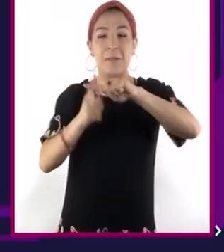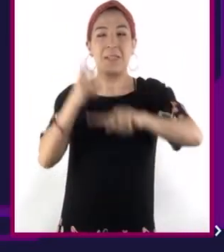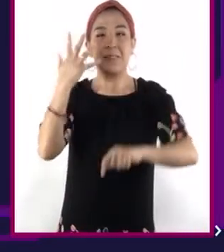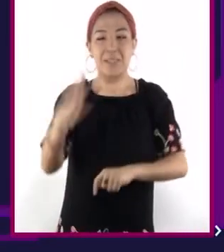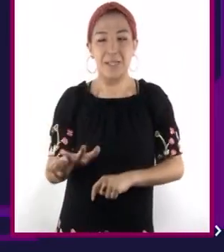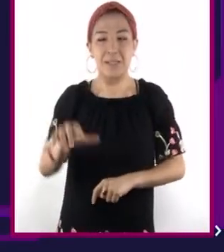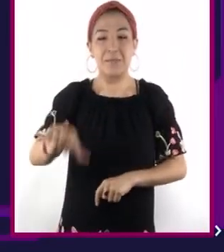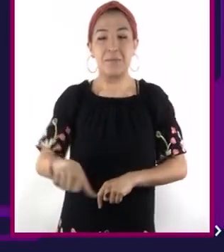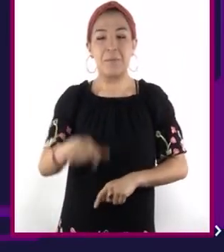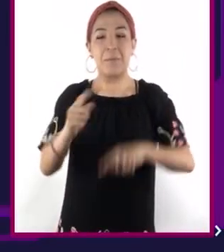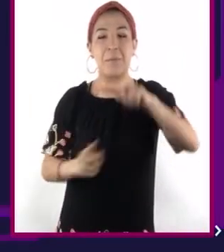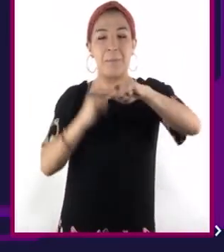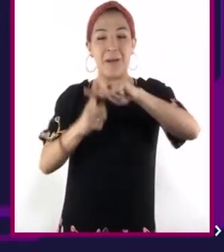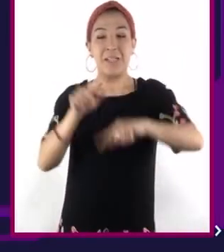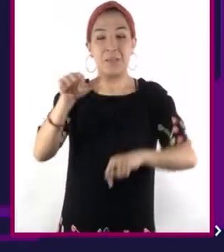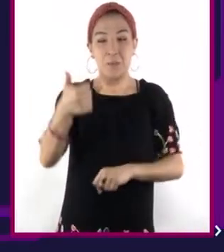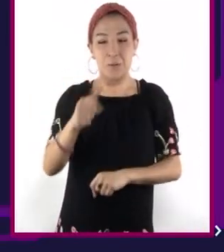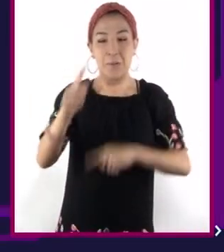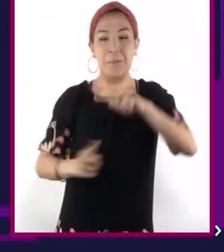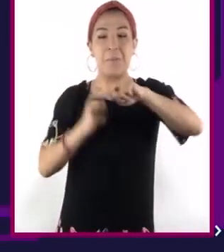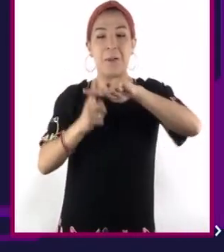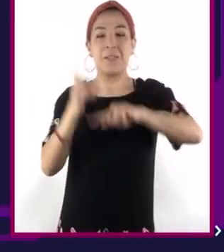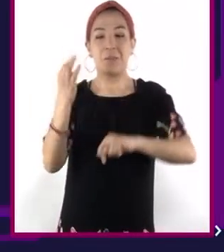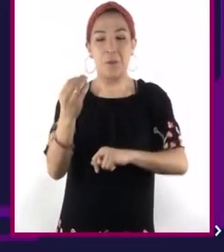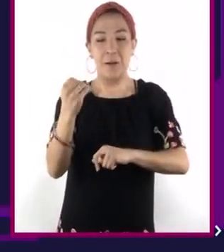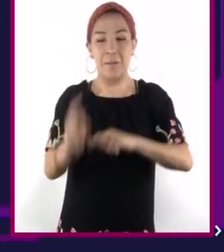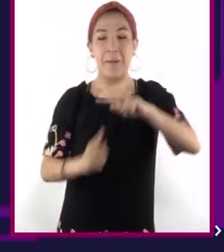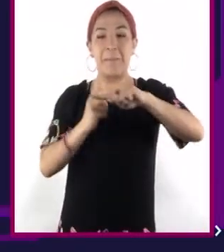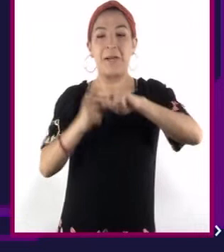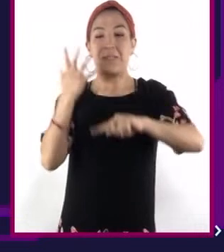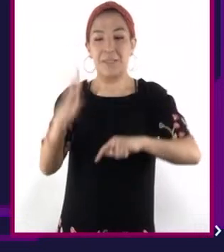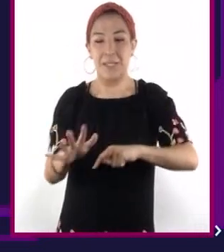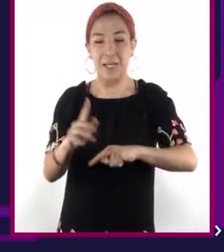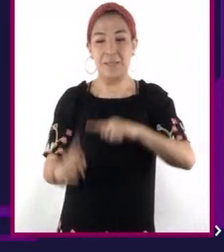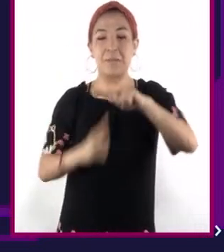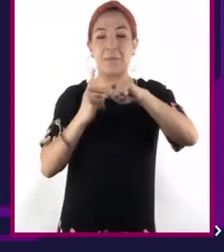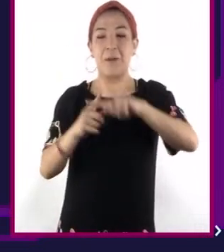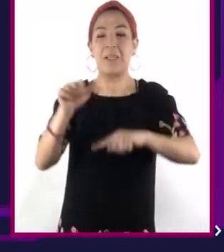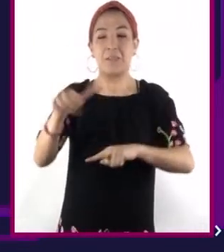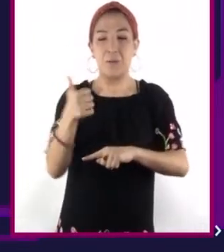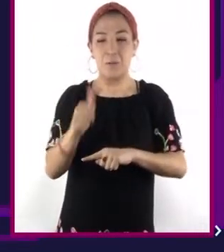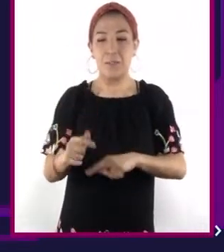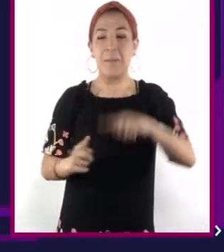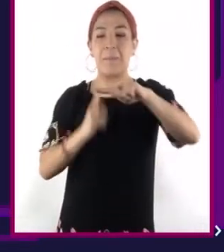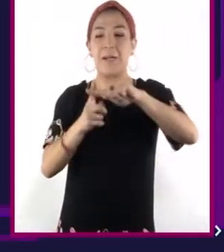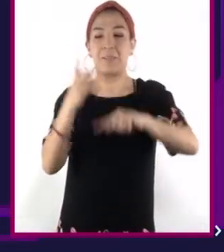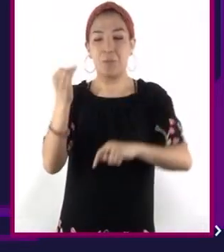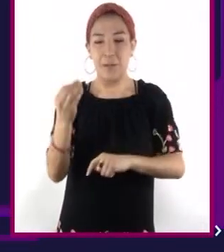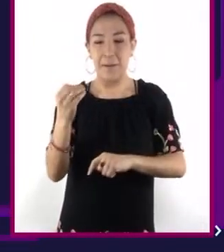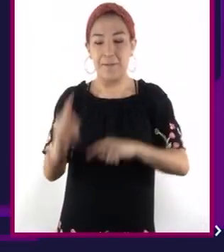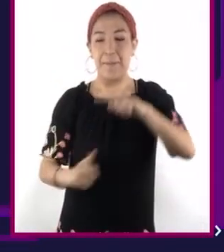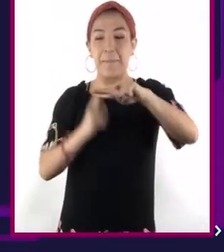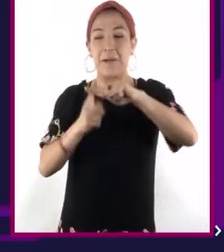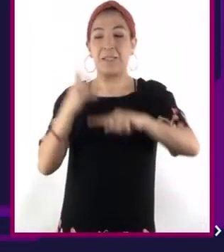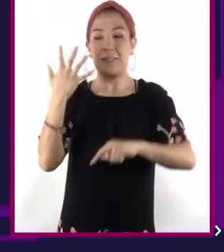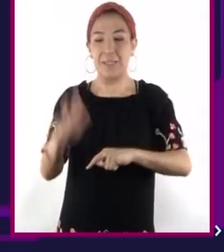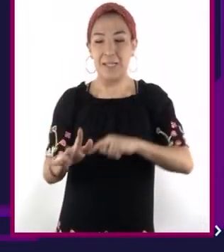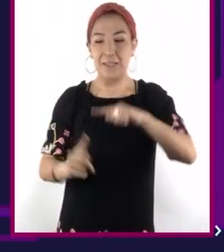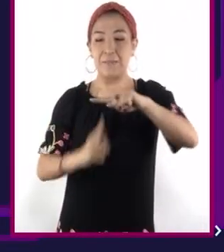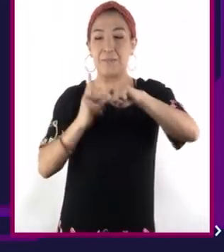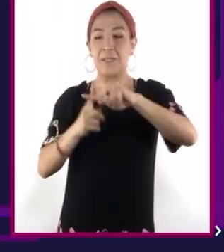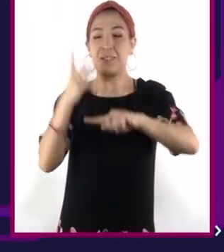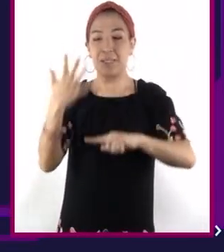más 11, más 9, más 10, más 11, más 9, más 10, más